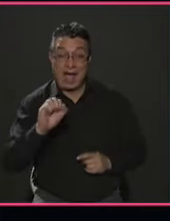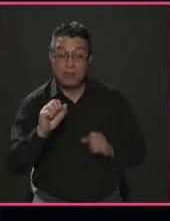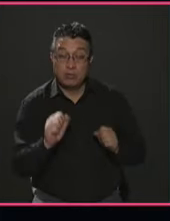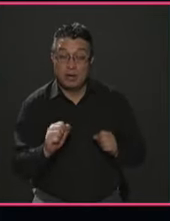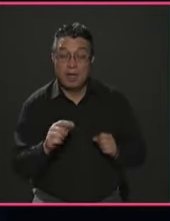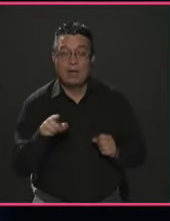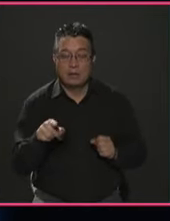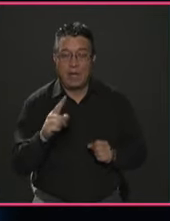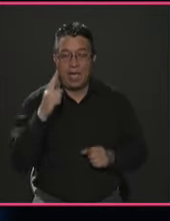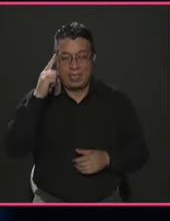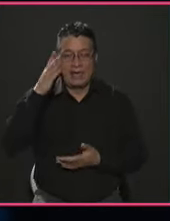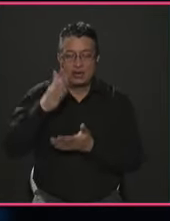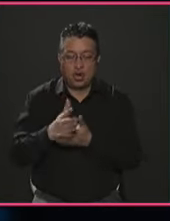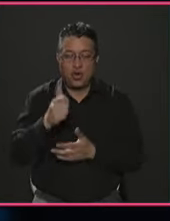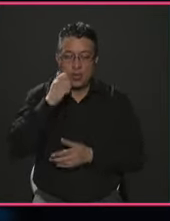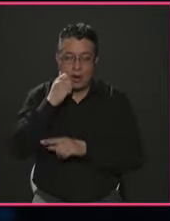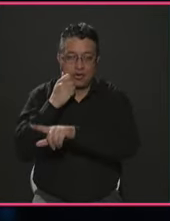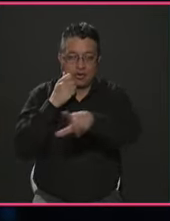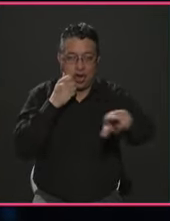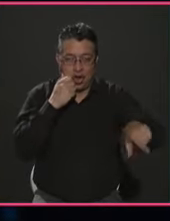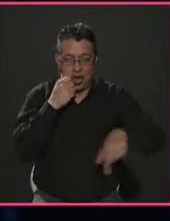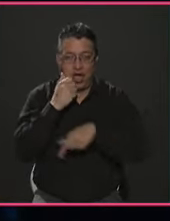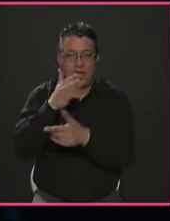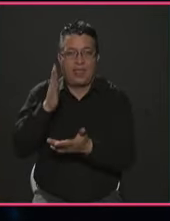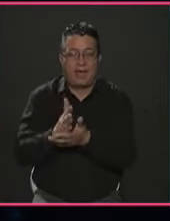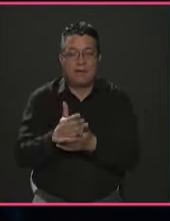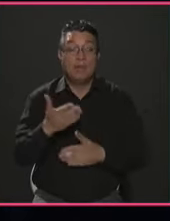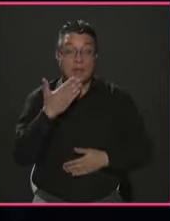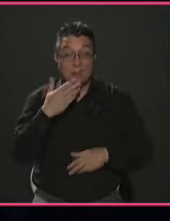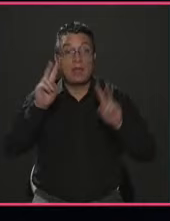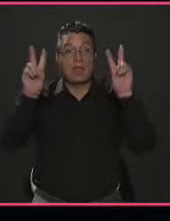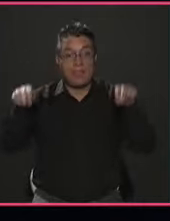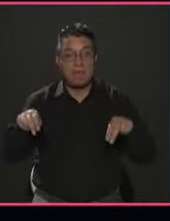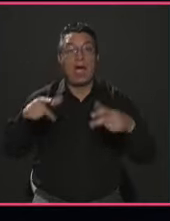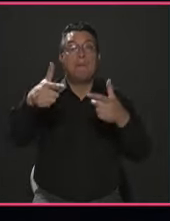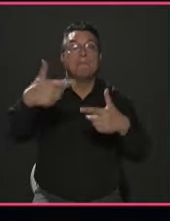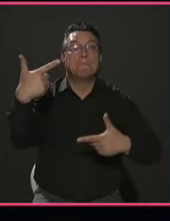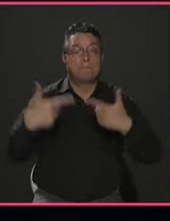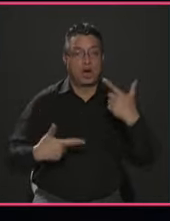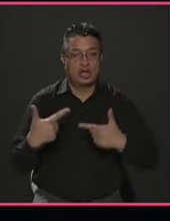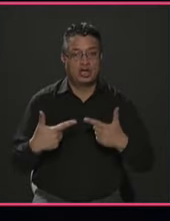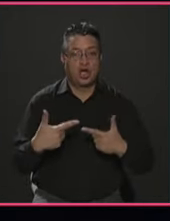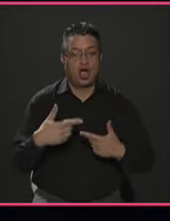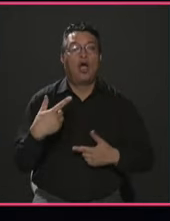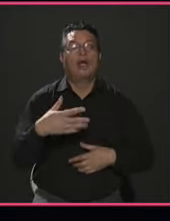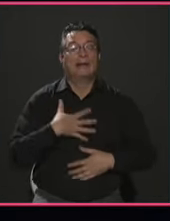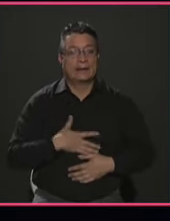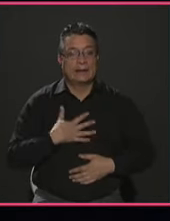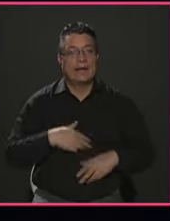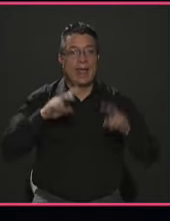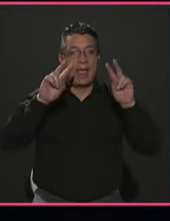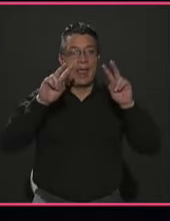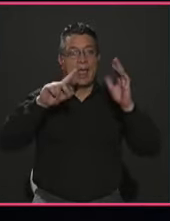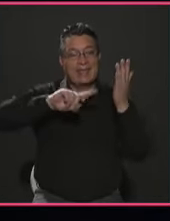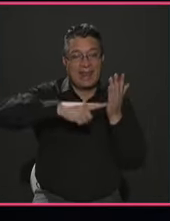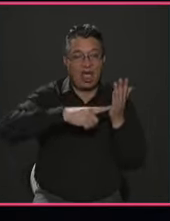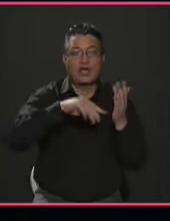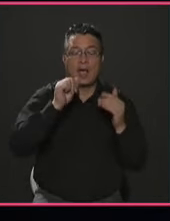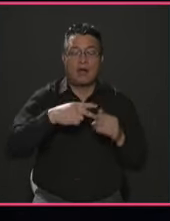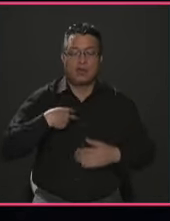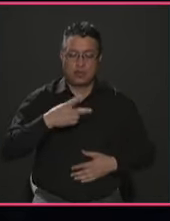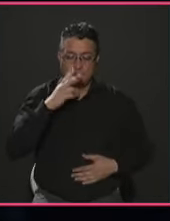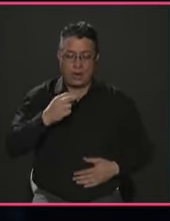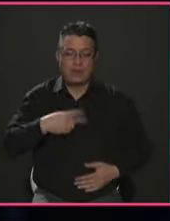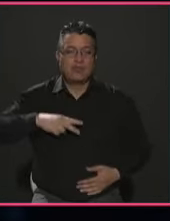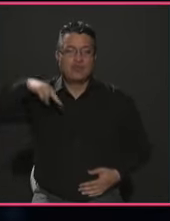humanidad tiene que tomar y también un tema político queremos un mundo una tecnología de futuro que sea propietaria